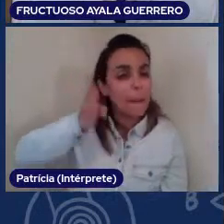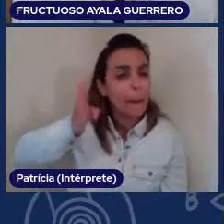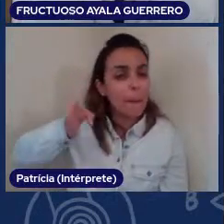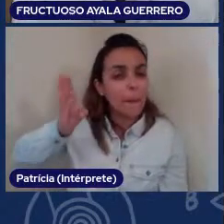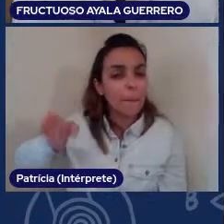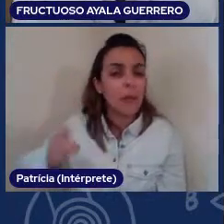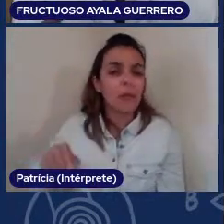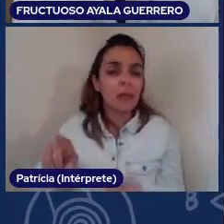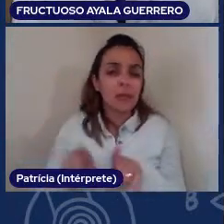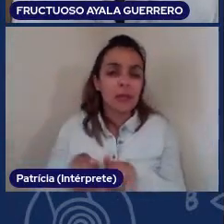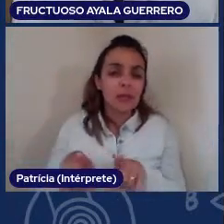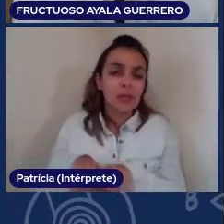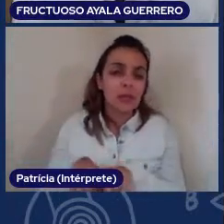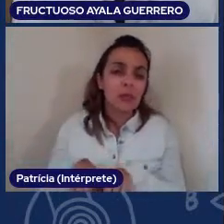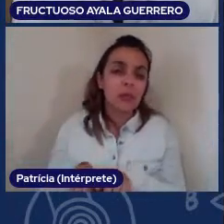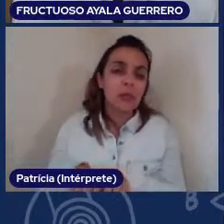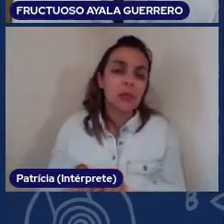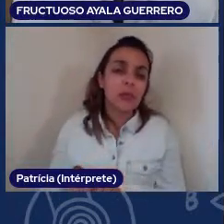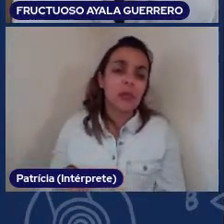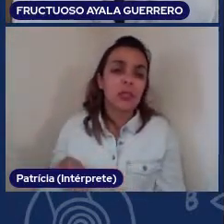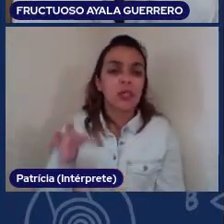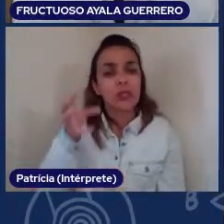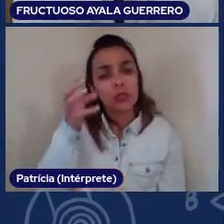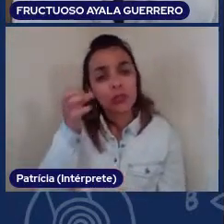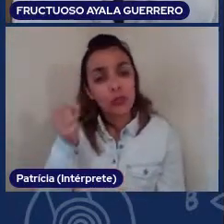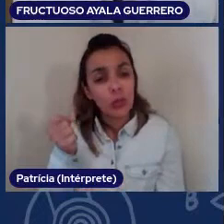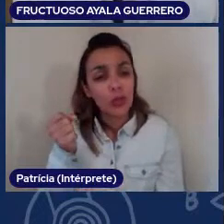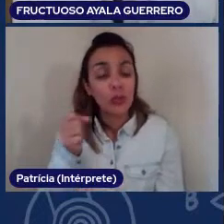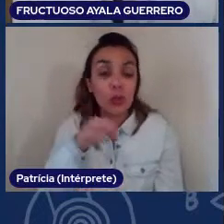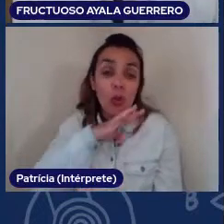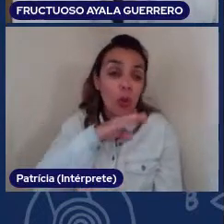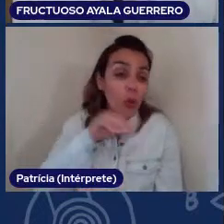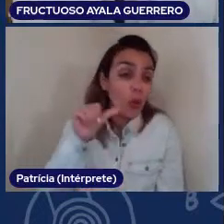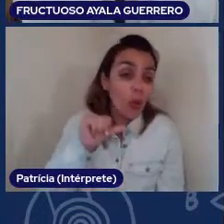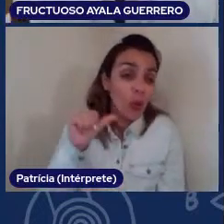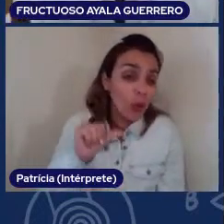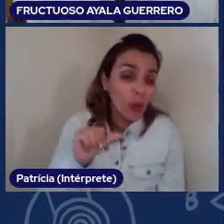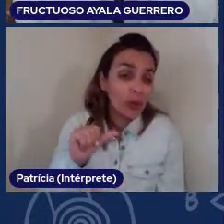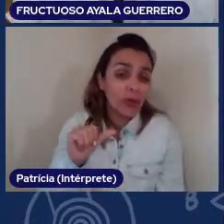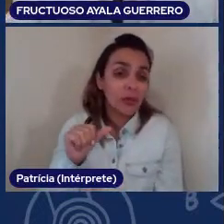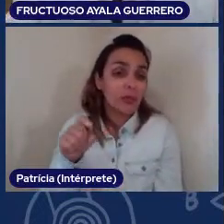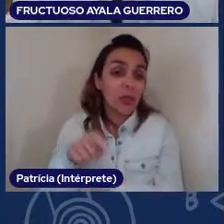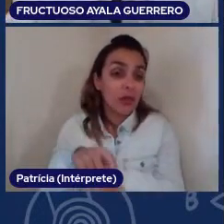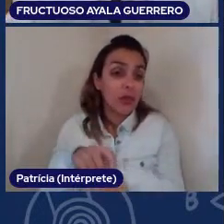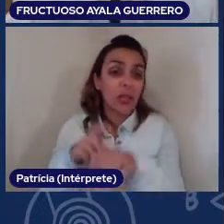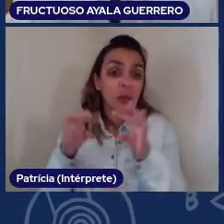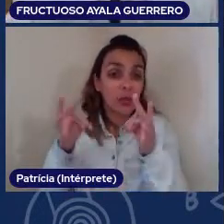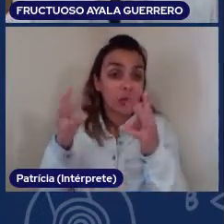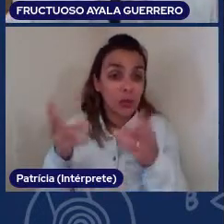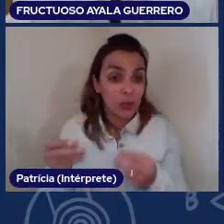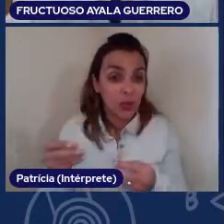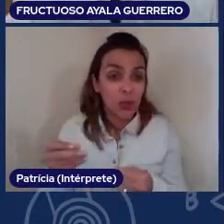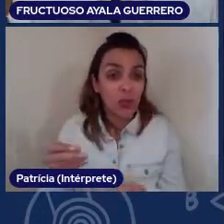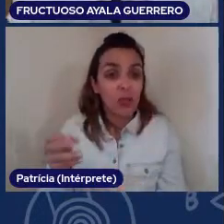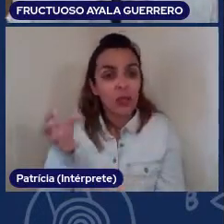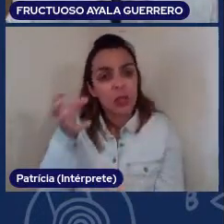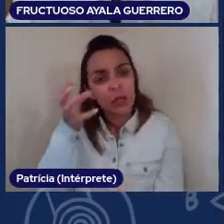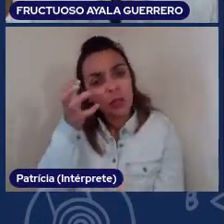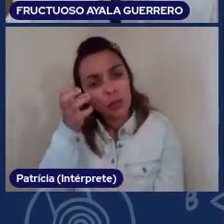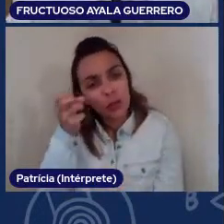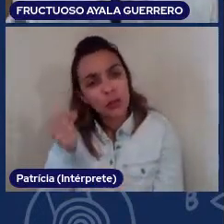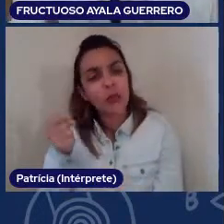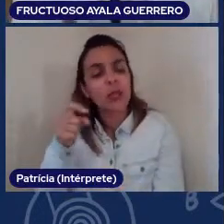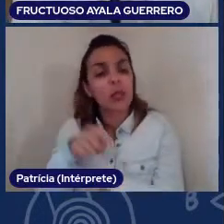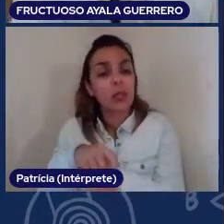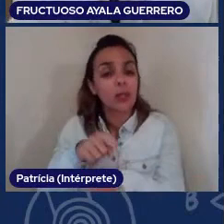al sueño. Su eficiencia al sueño es muy baja. El tiempo total durmiendo entre el tiempo total